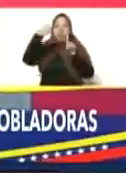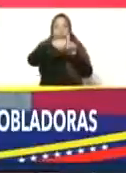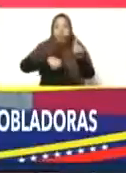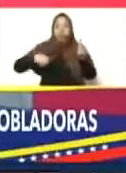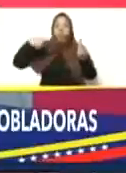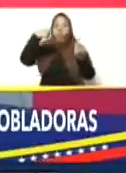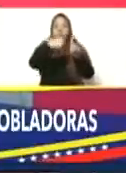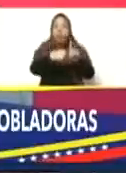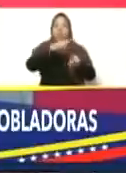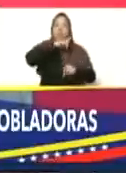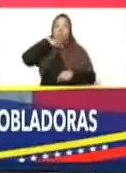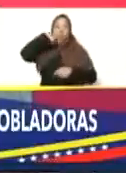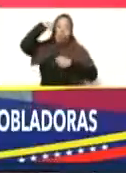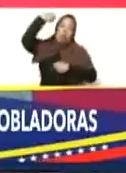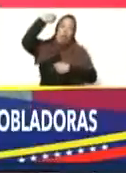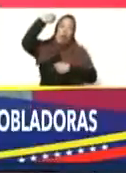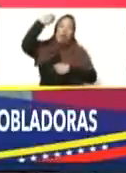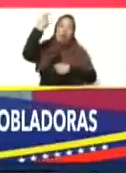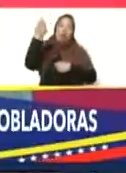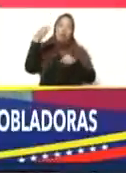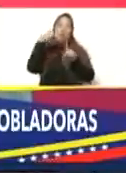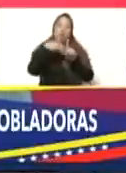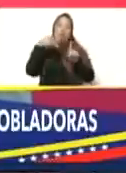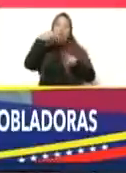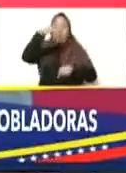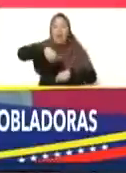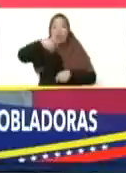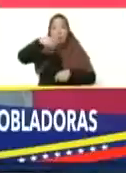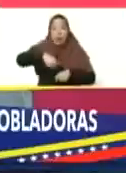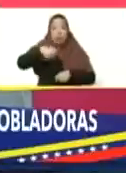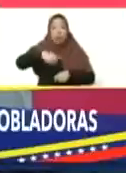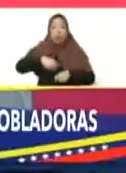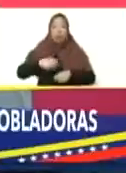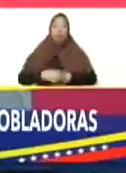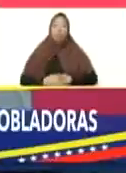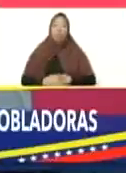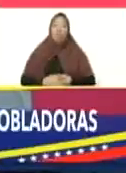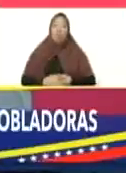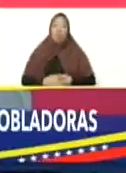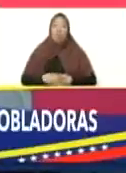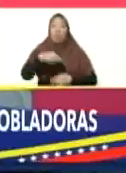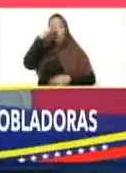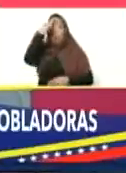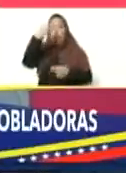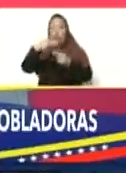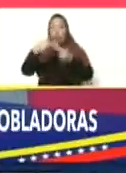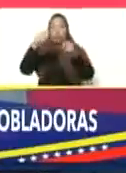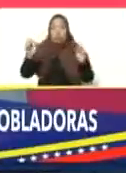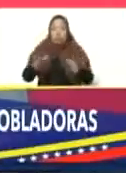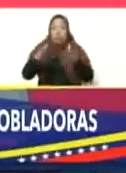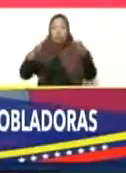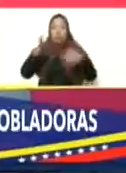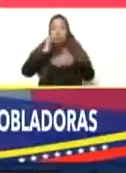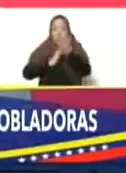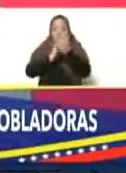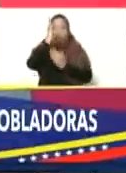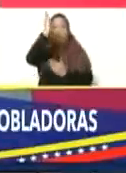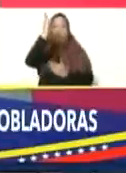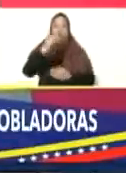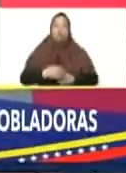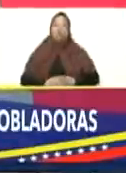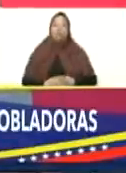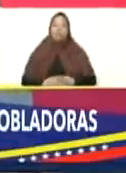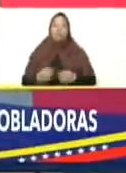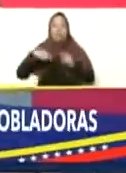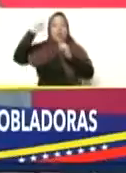ahorcado y asesinado fabricio de edad honor y gloria fabricio ojeda vamos a